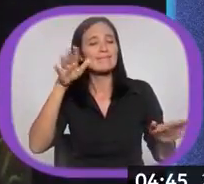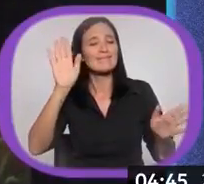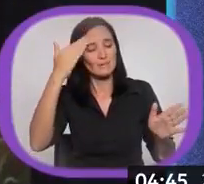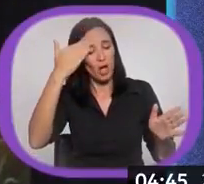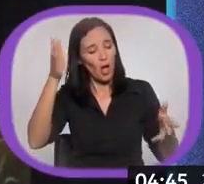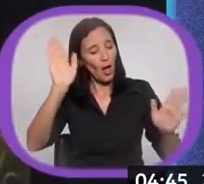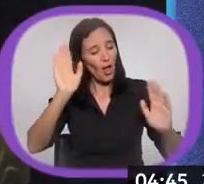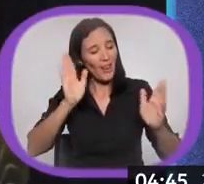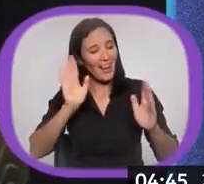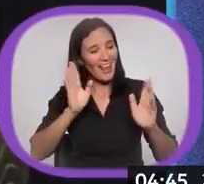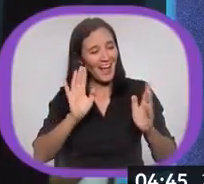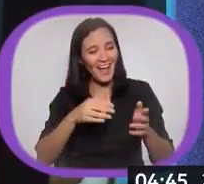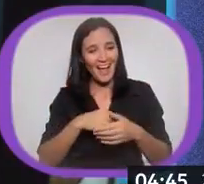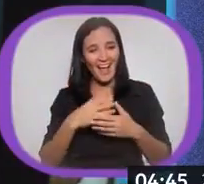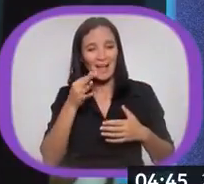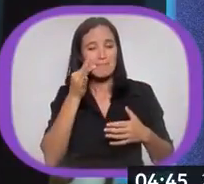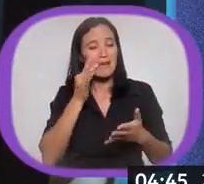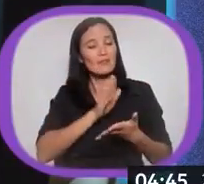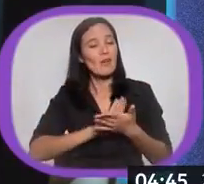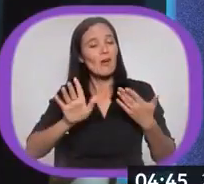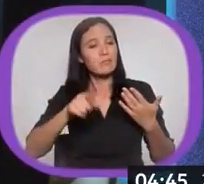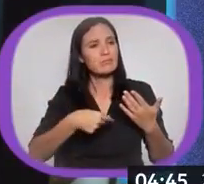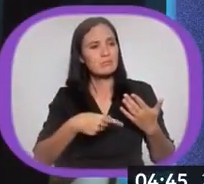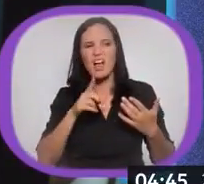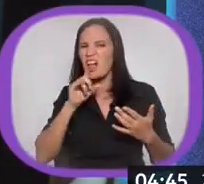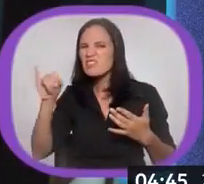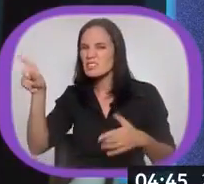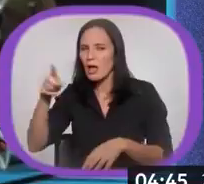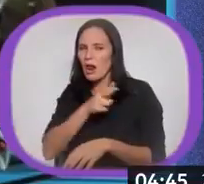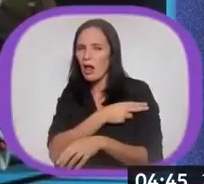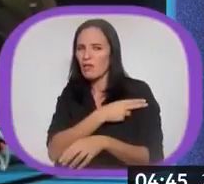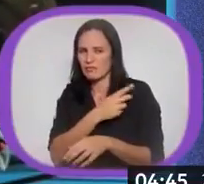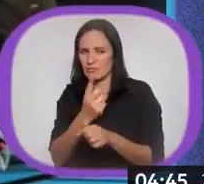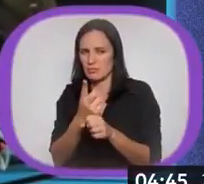¡Hola, piel de hojalata! ¿No deberíamos decírselo a Optimus primero?